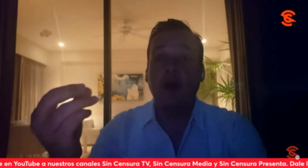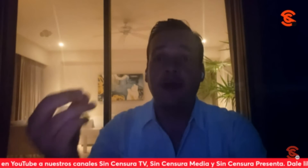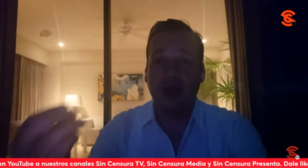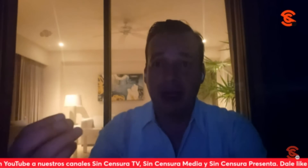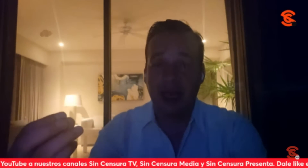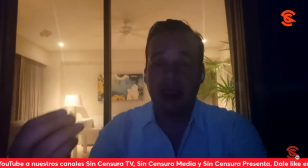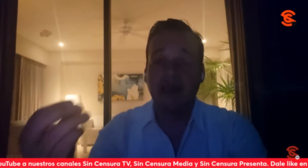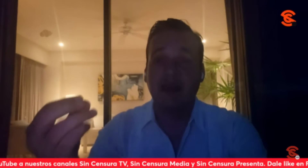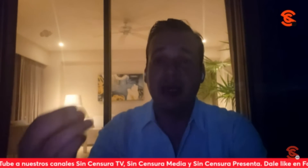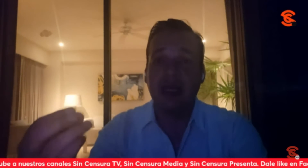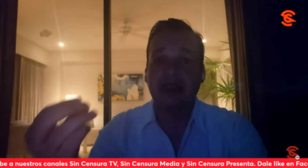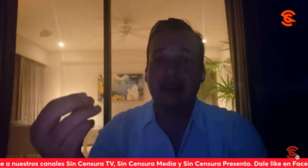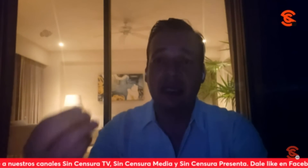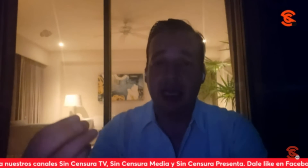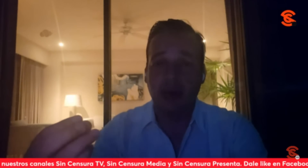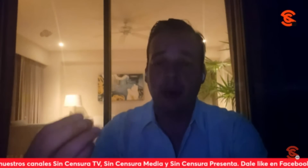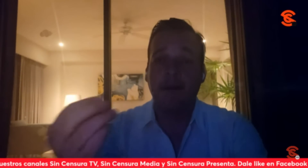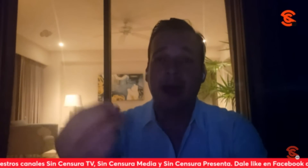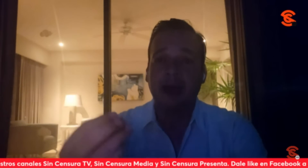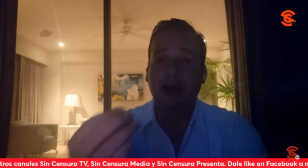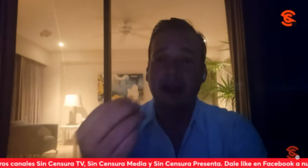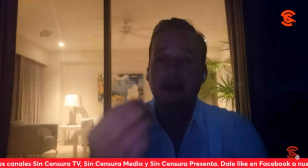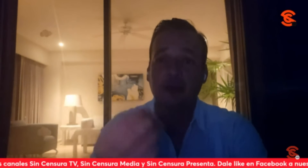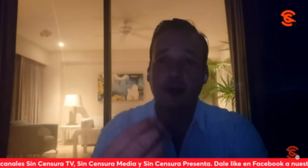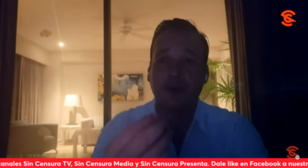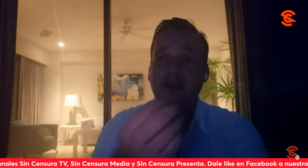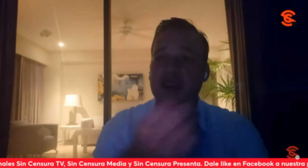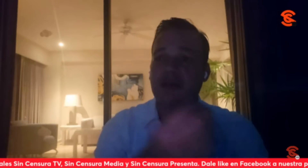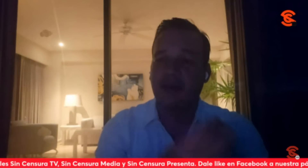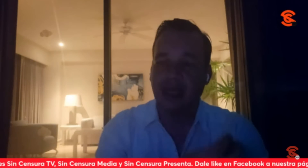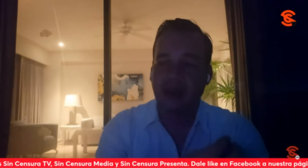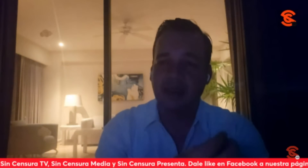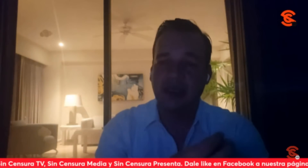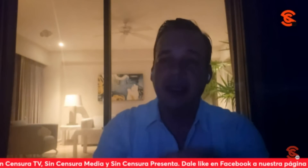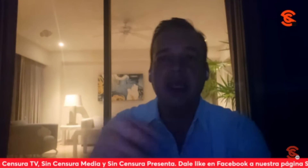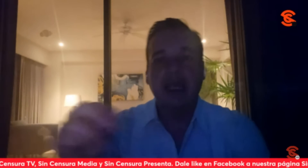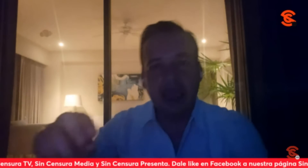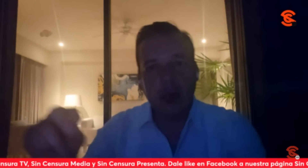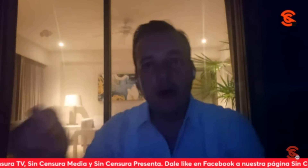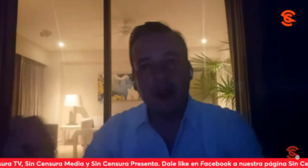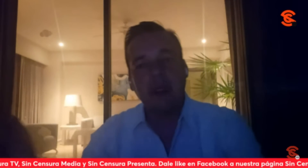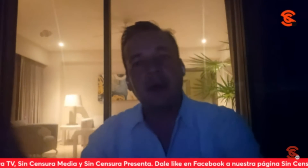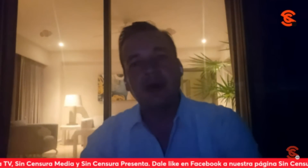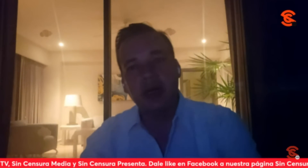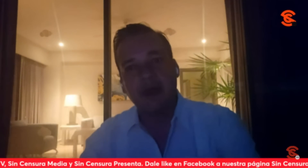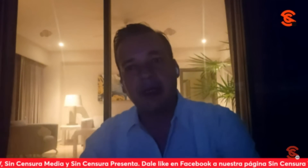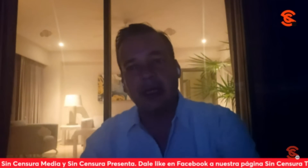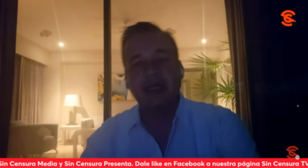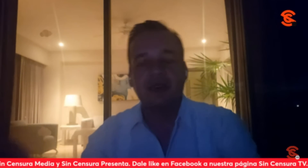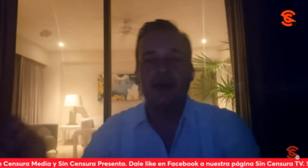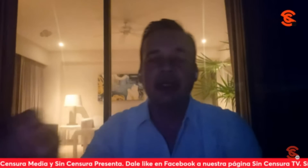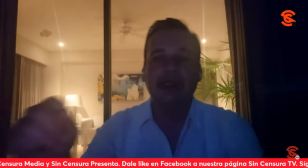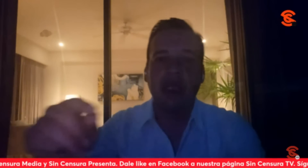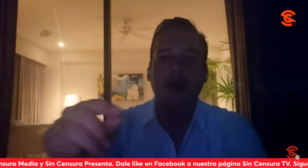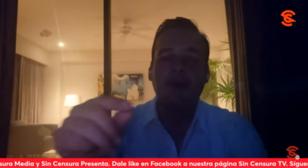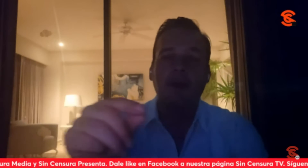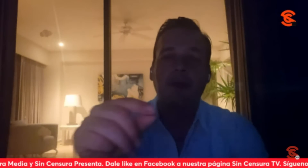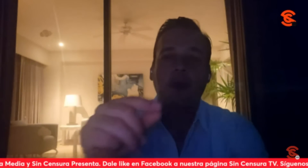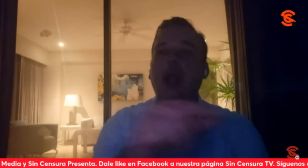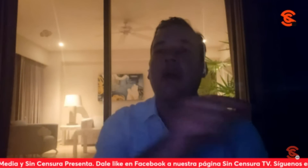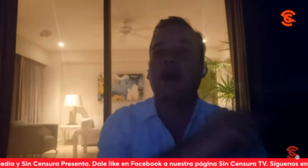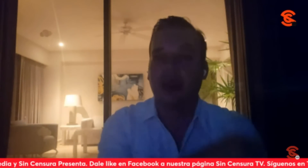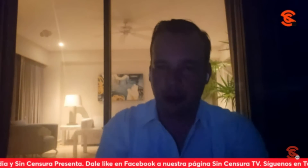realmente ordena y termina asesinando a parte de estos grupos de estudiantes, que el día de hoy se encuentra en libertad y es un